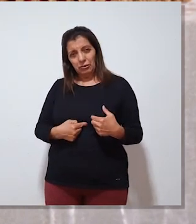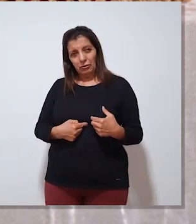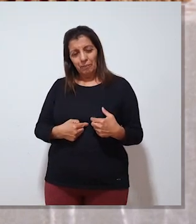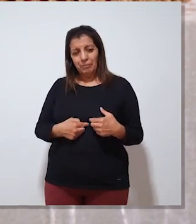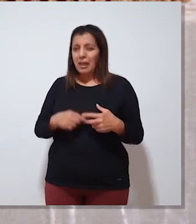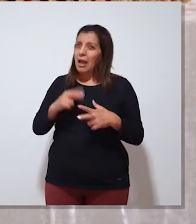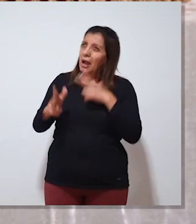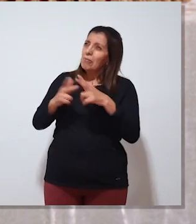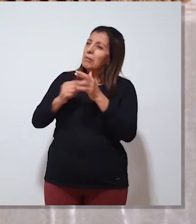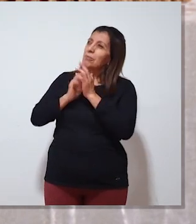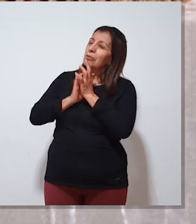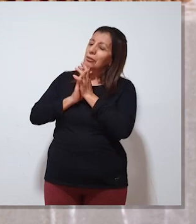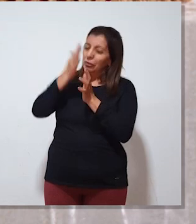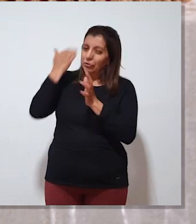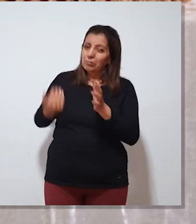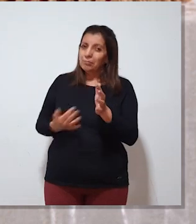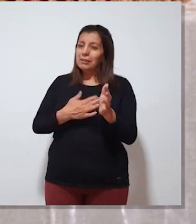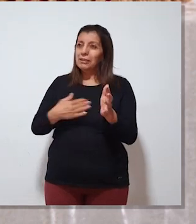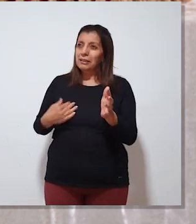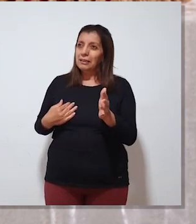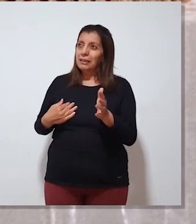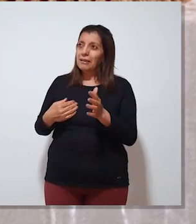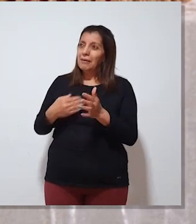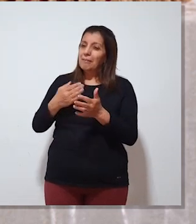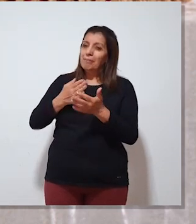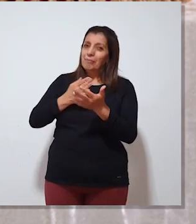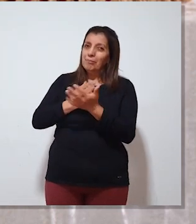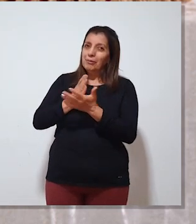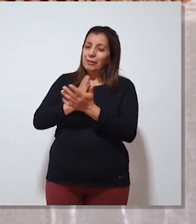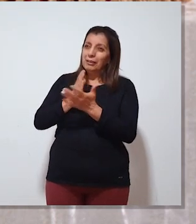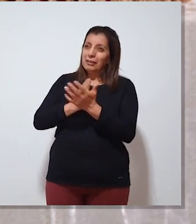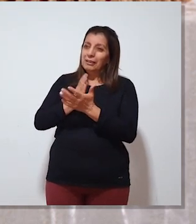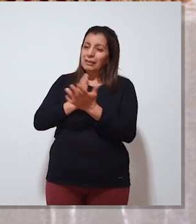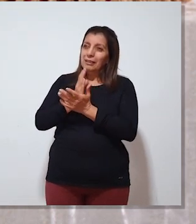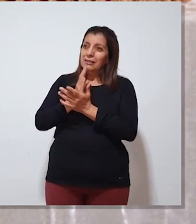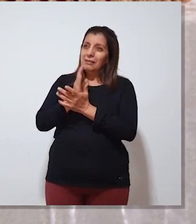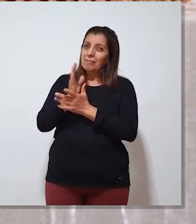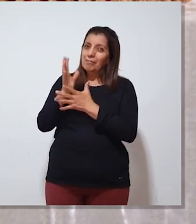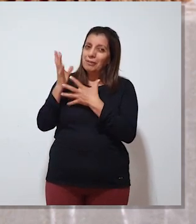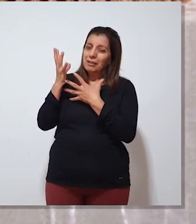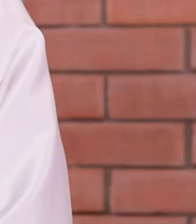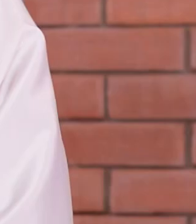permanece en oración junto a nosotros y nunca nos defrauda.